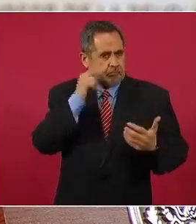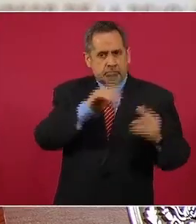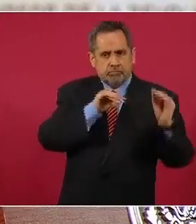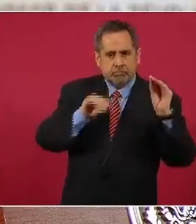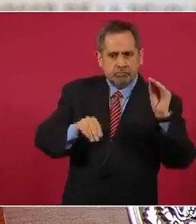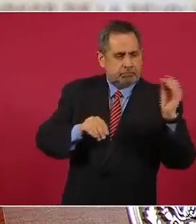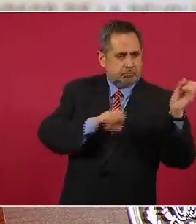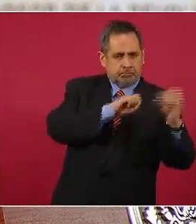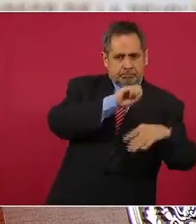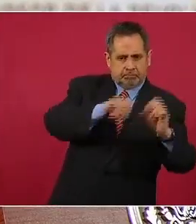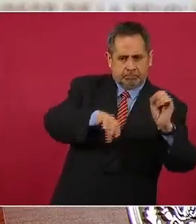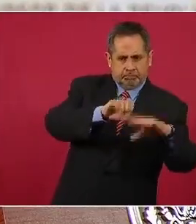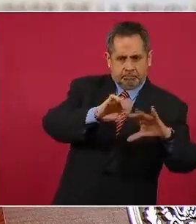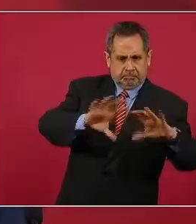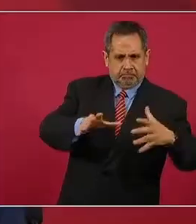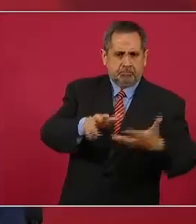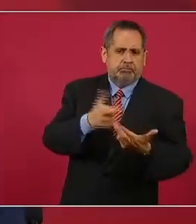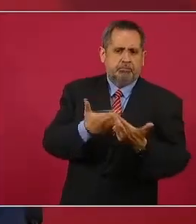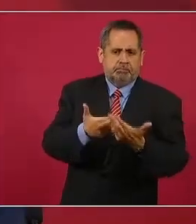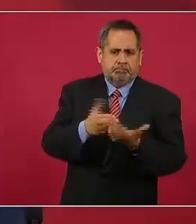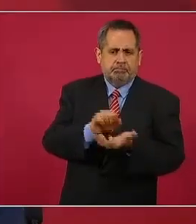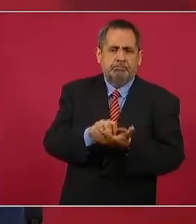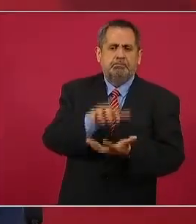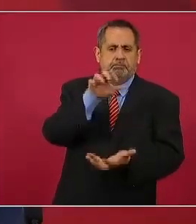a que aporten